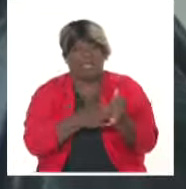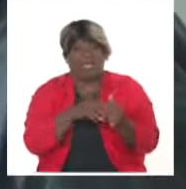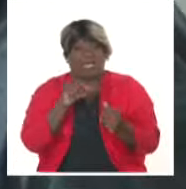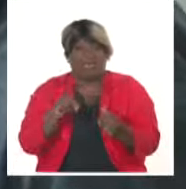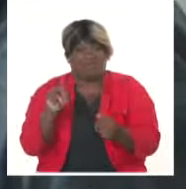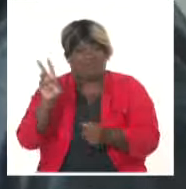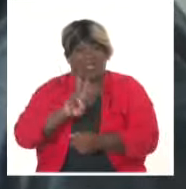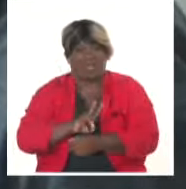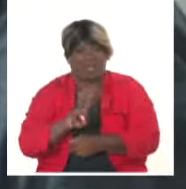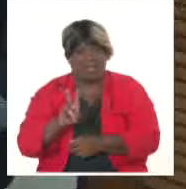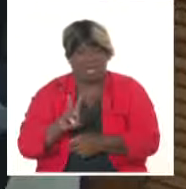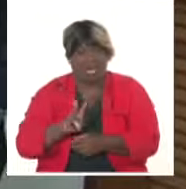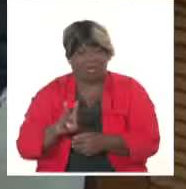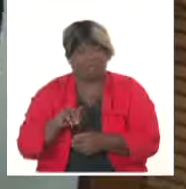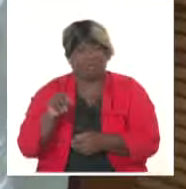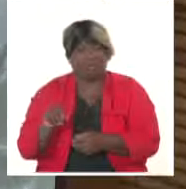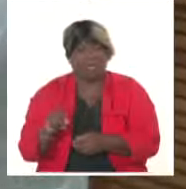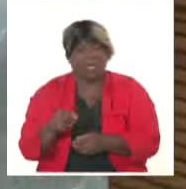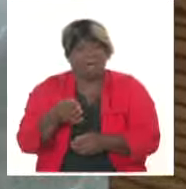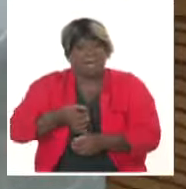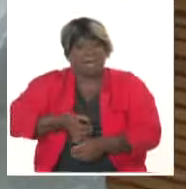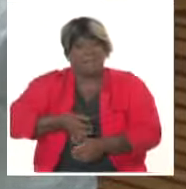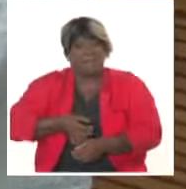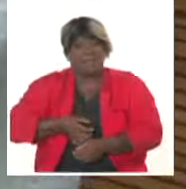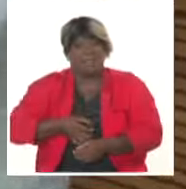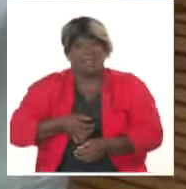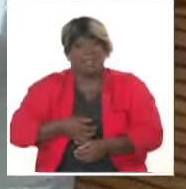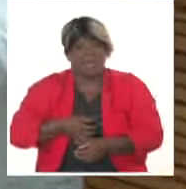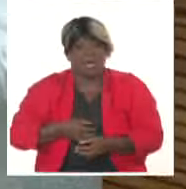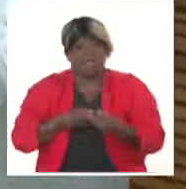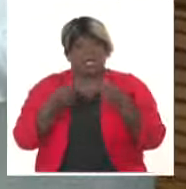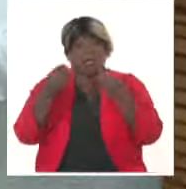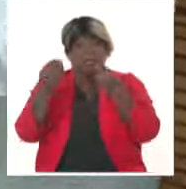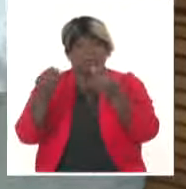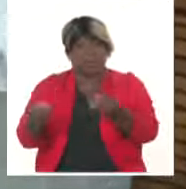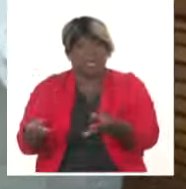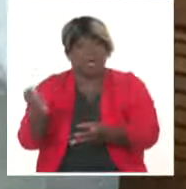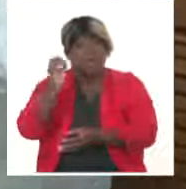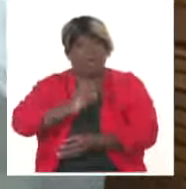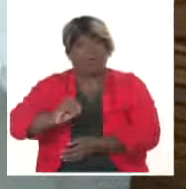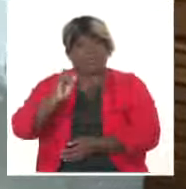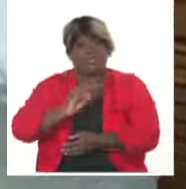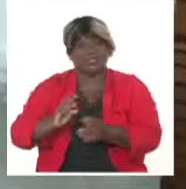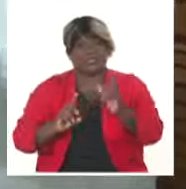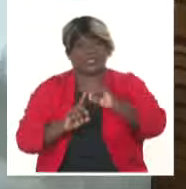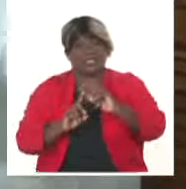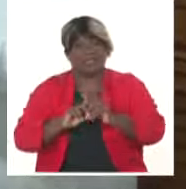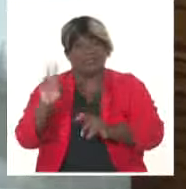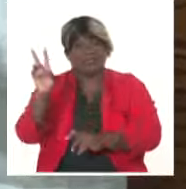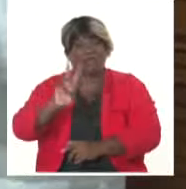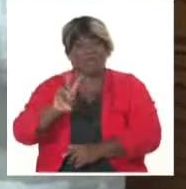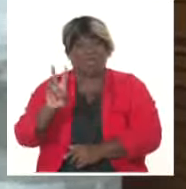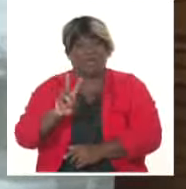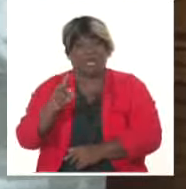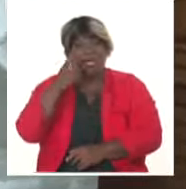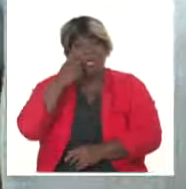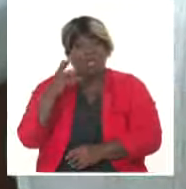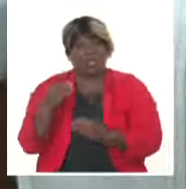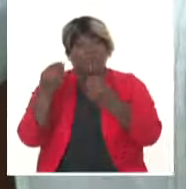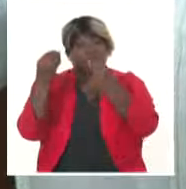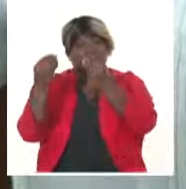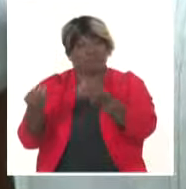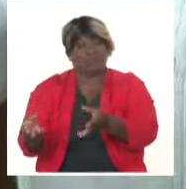Misael Rodríguez Llanes, la medalla Armando Mestre otorgada a la organización sindical vietnamita como reconocimiento a